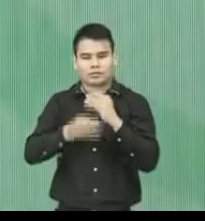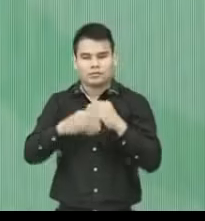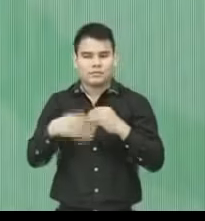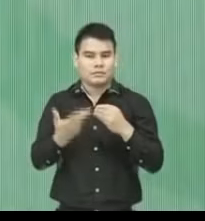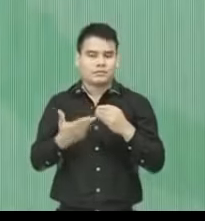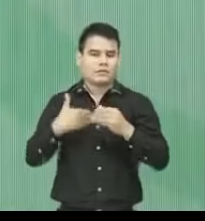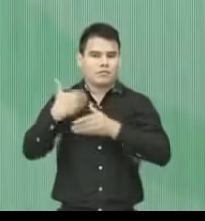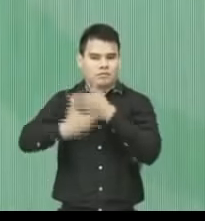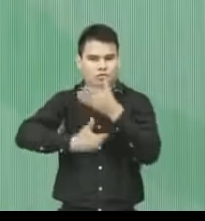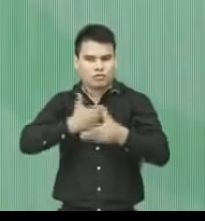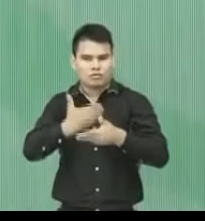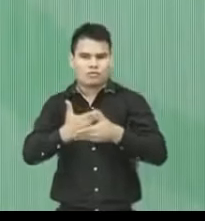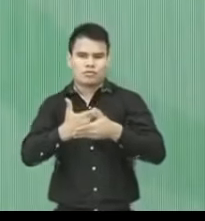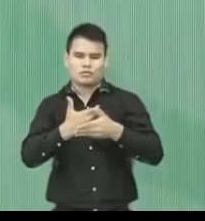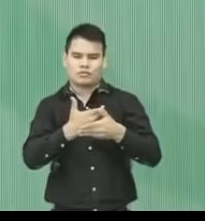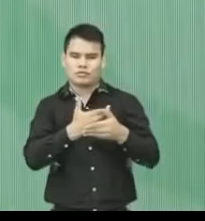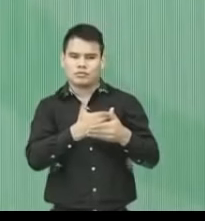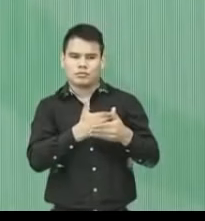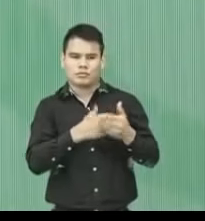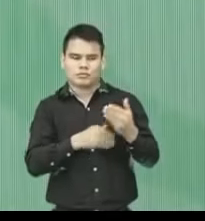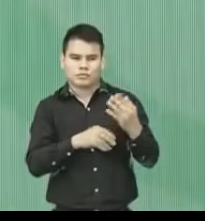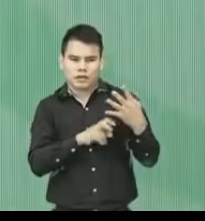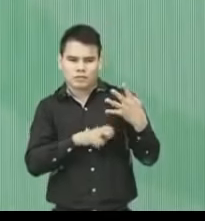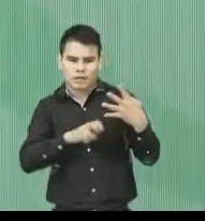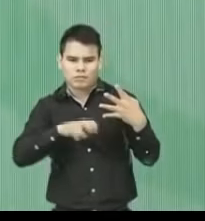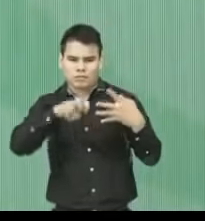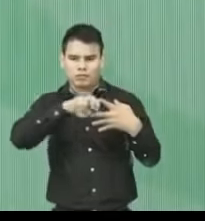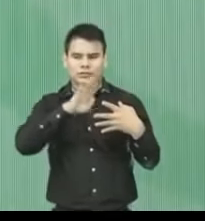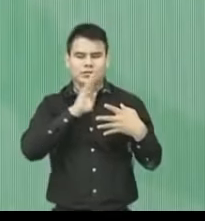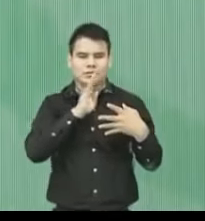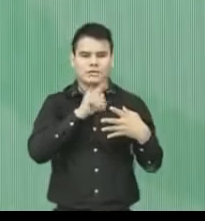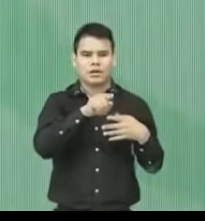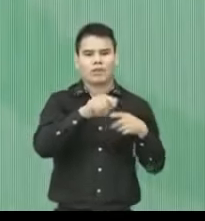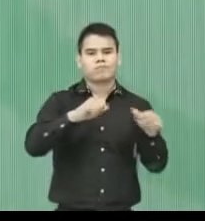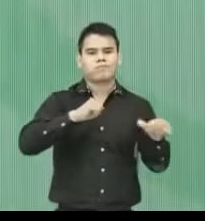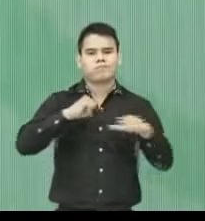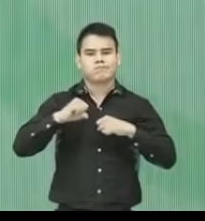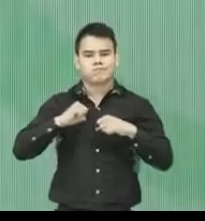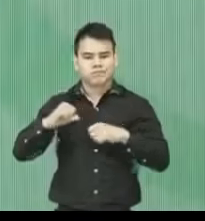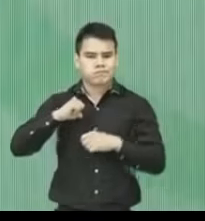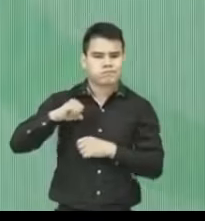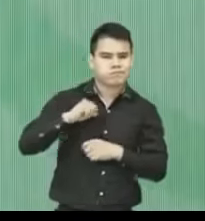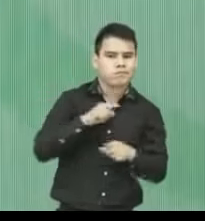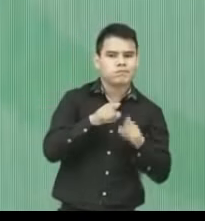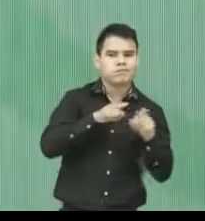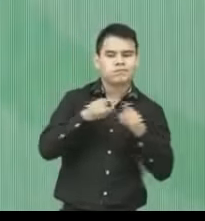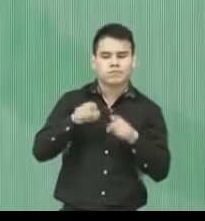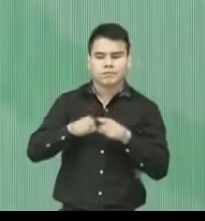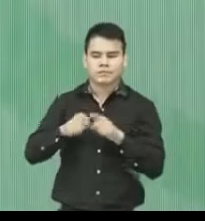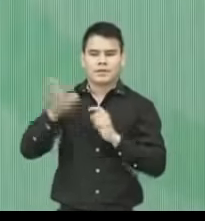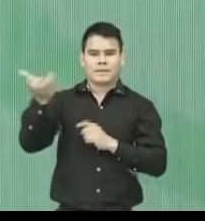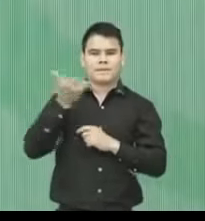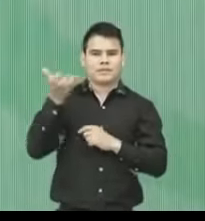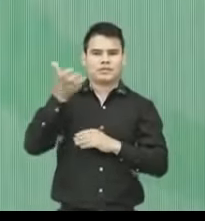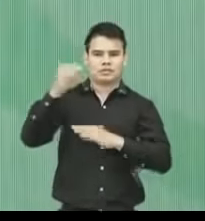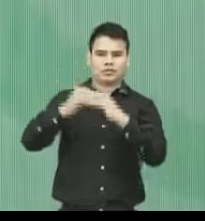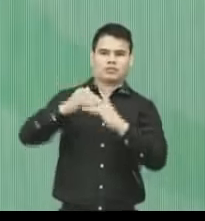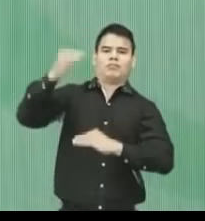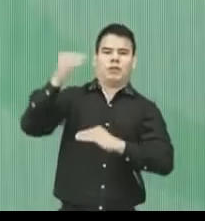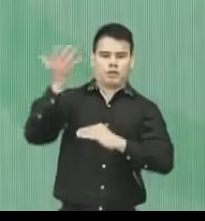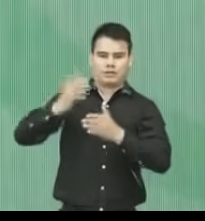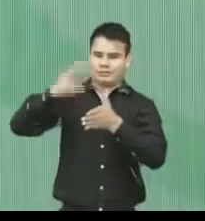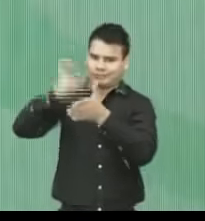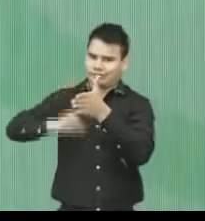donde se pueda aportar por parte de quienes tienen que esas mega pensiones y también